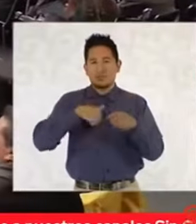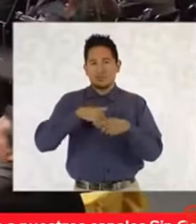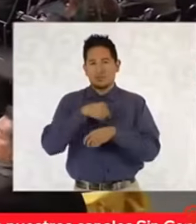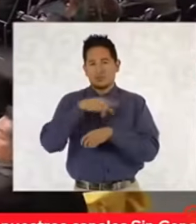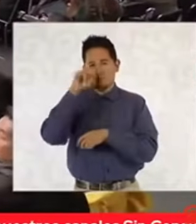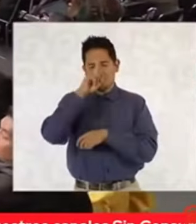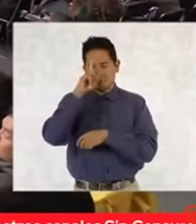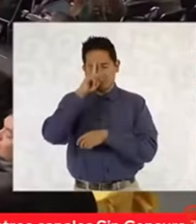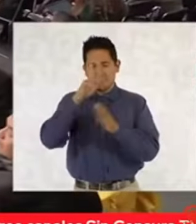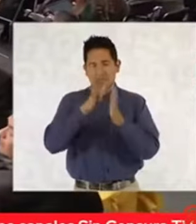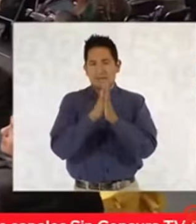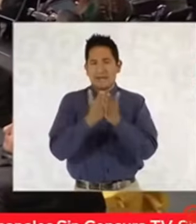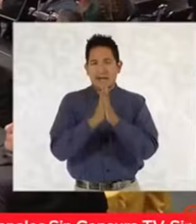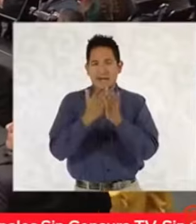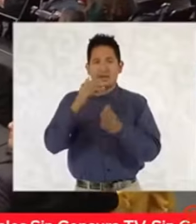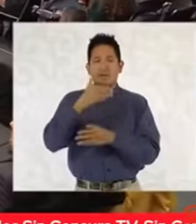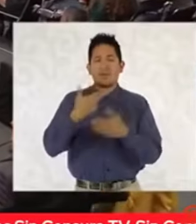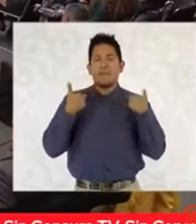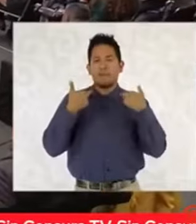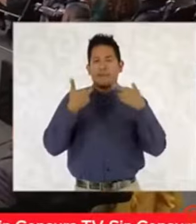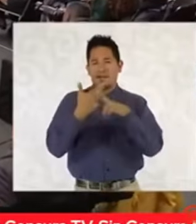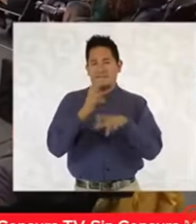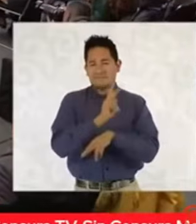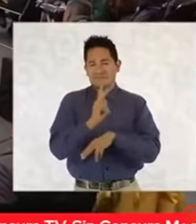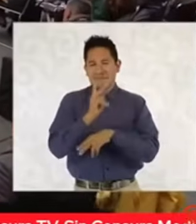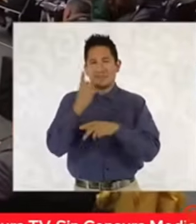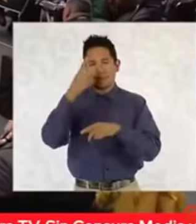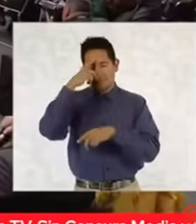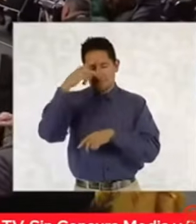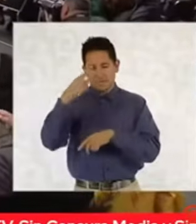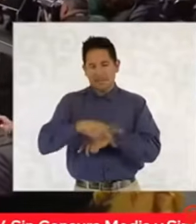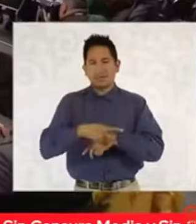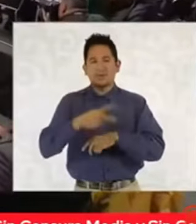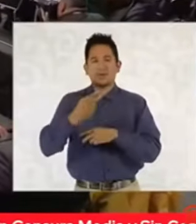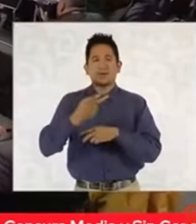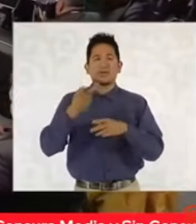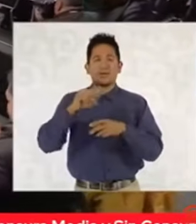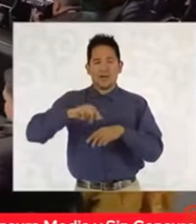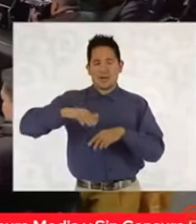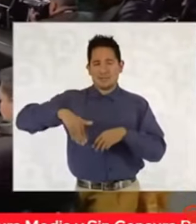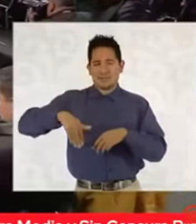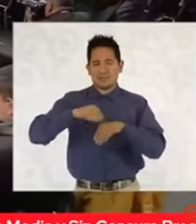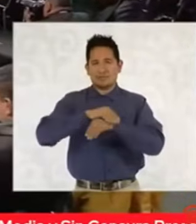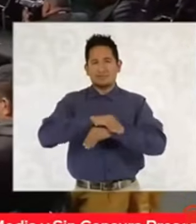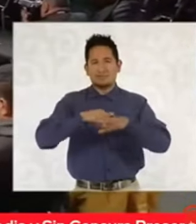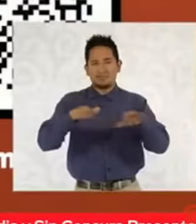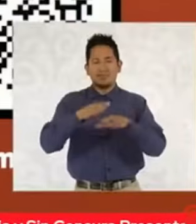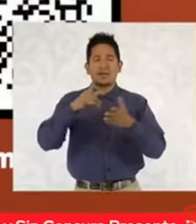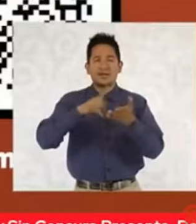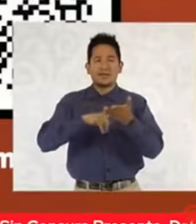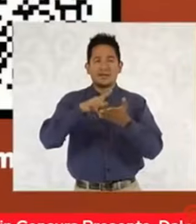el libro Maestras de México, que acaba de ser publicado por el Instituto Nacional de Estudios